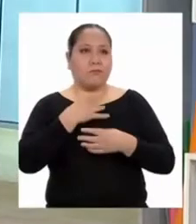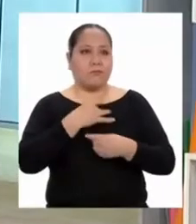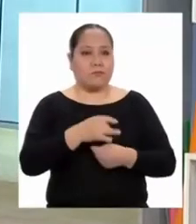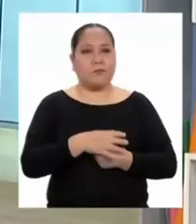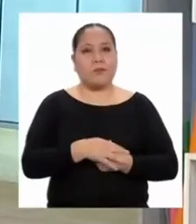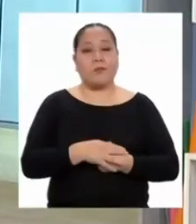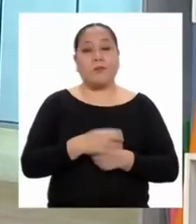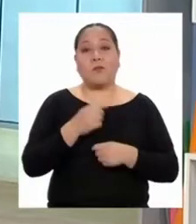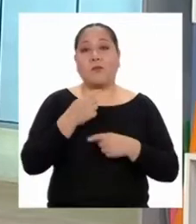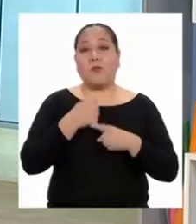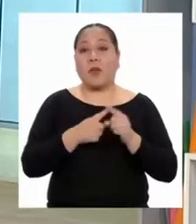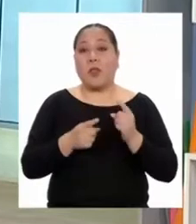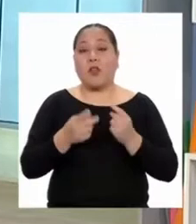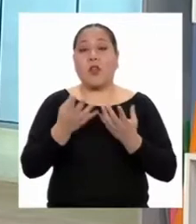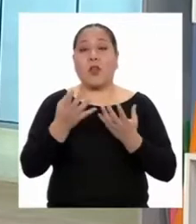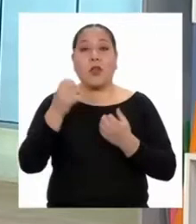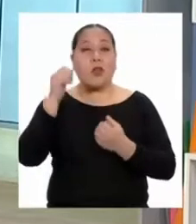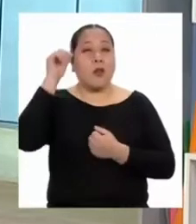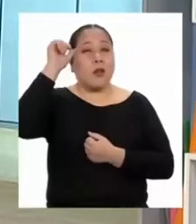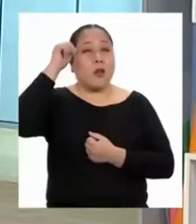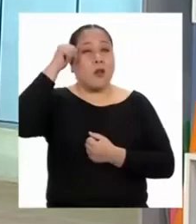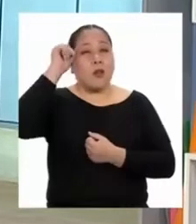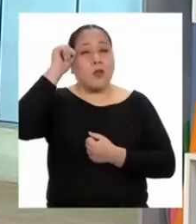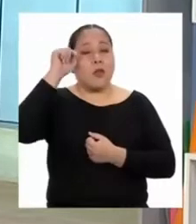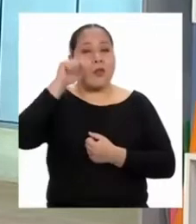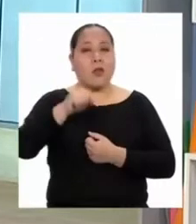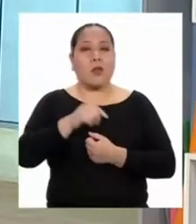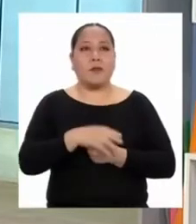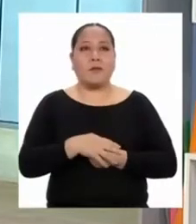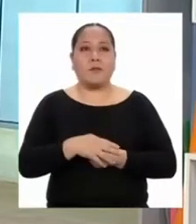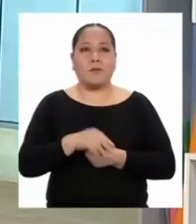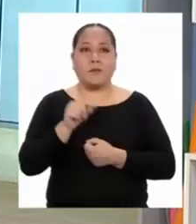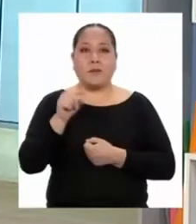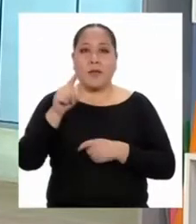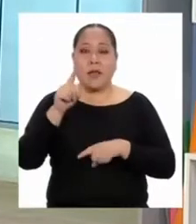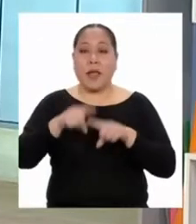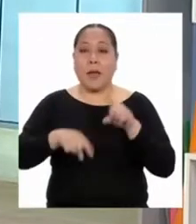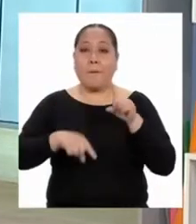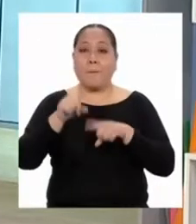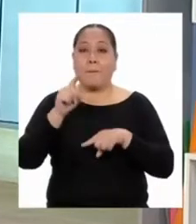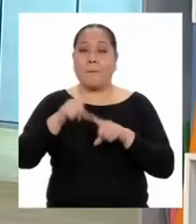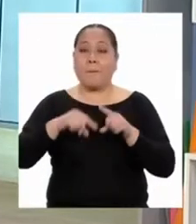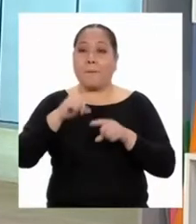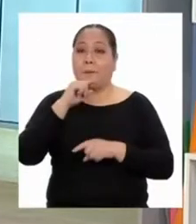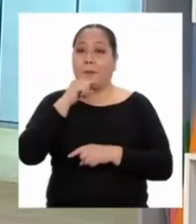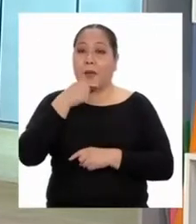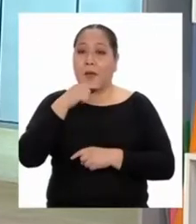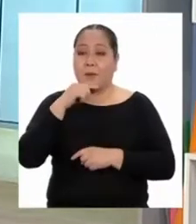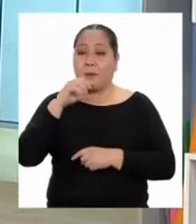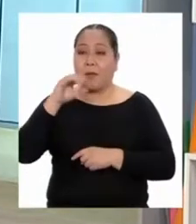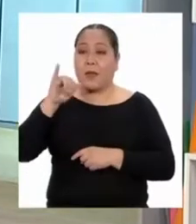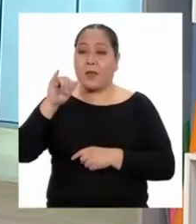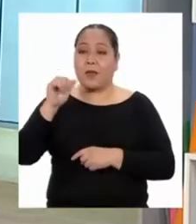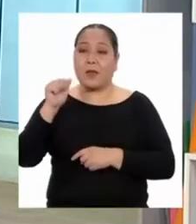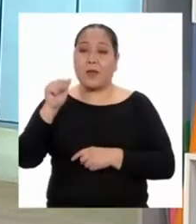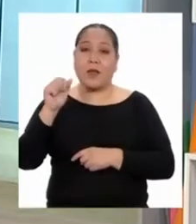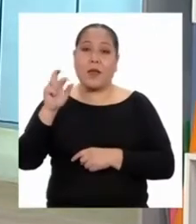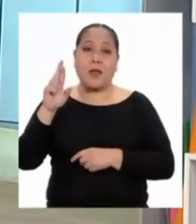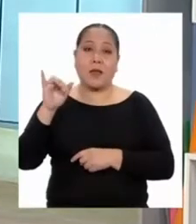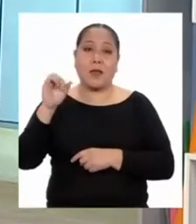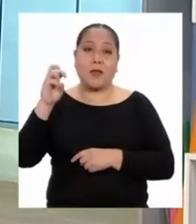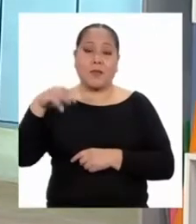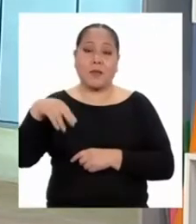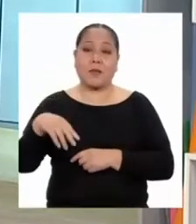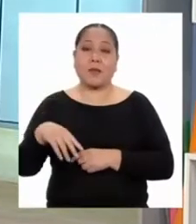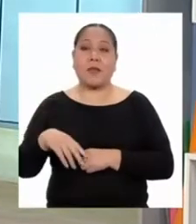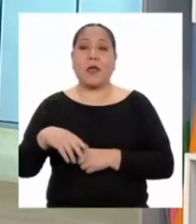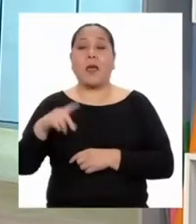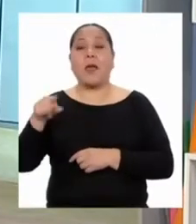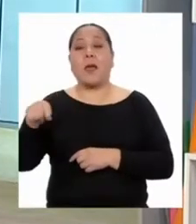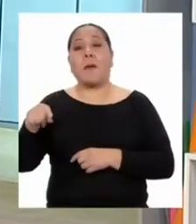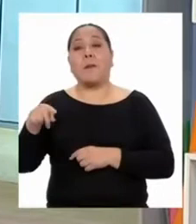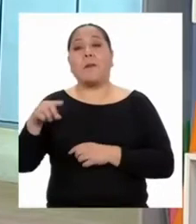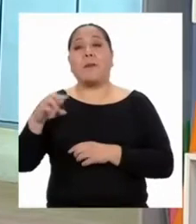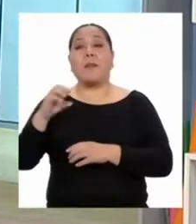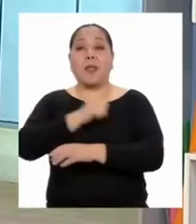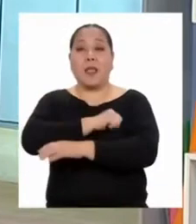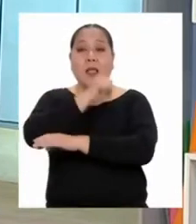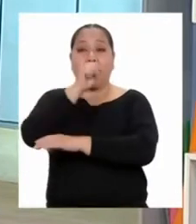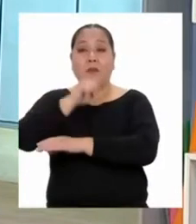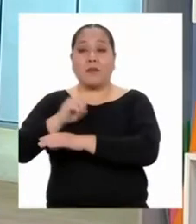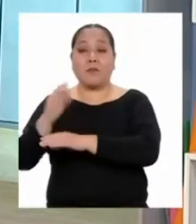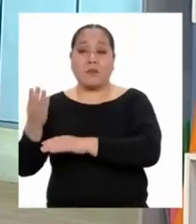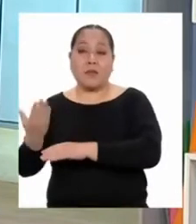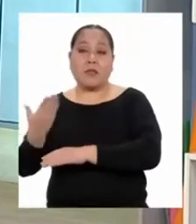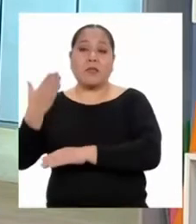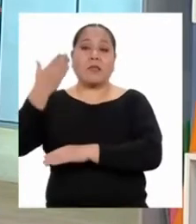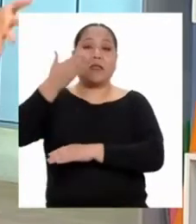me gustaría recordar brevemente el caso de la prima de Yaremis, migrante andina que vino a estudiar a Lima y que se